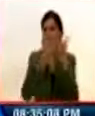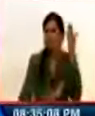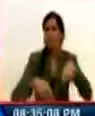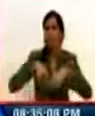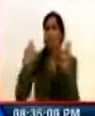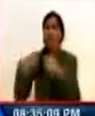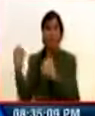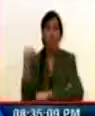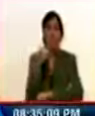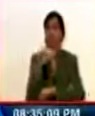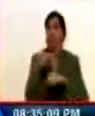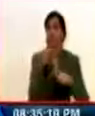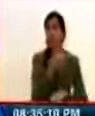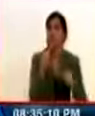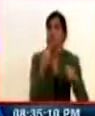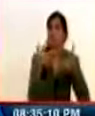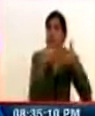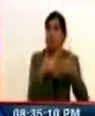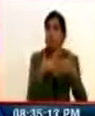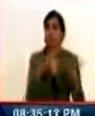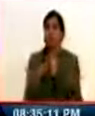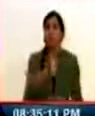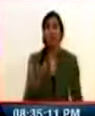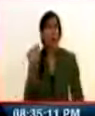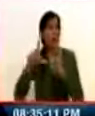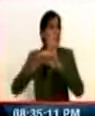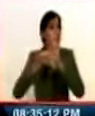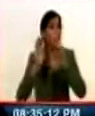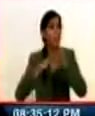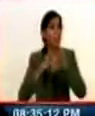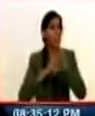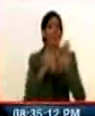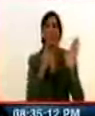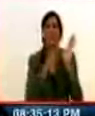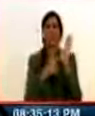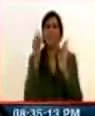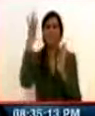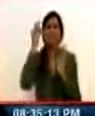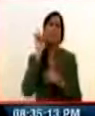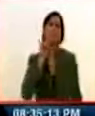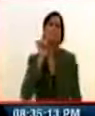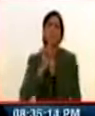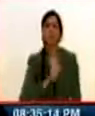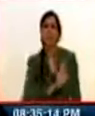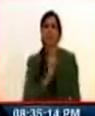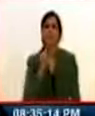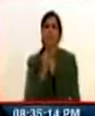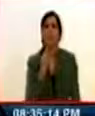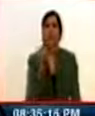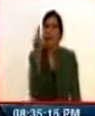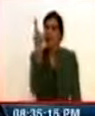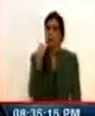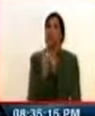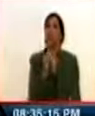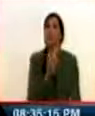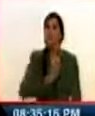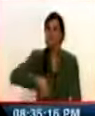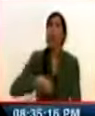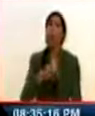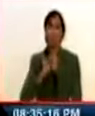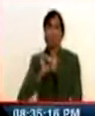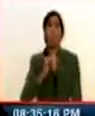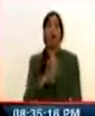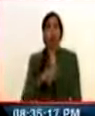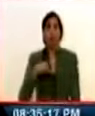además es ilegítimo porque está fundado en una mentira. Así fue reconocido ayer por el presidente Obama y